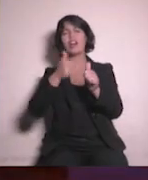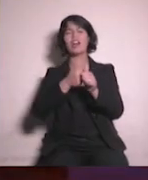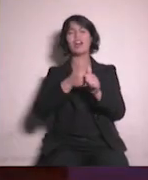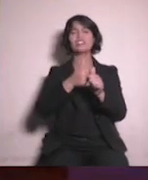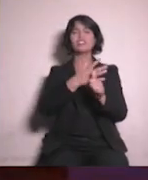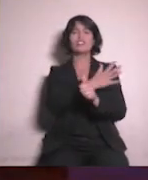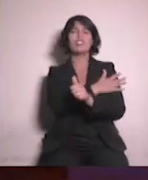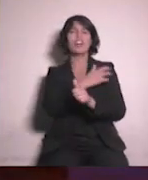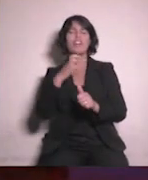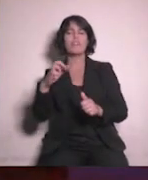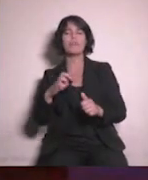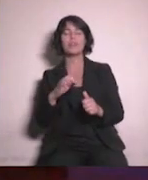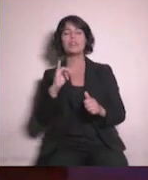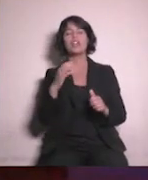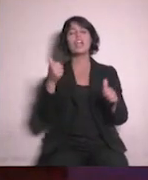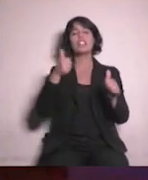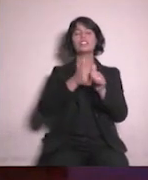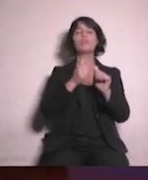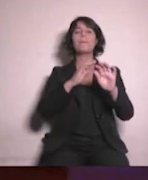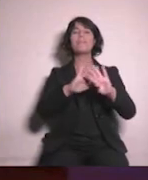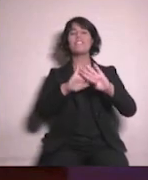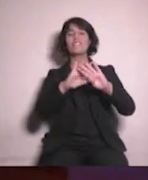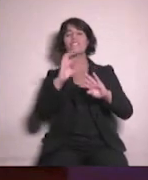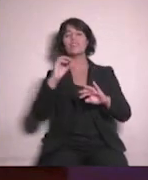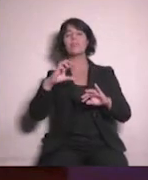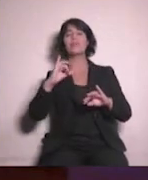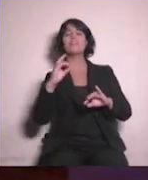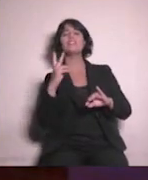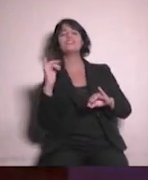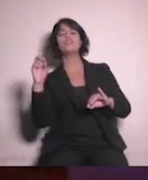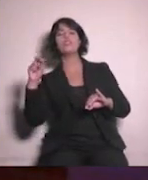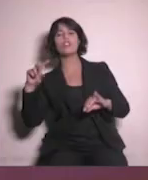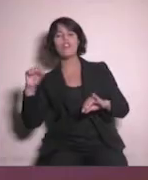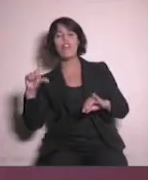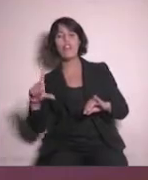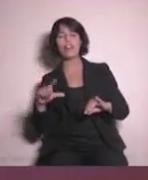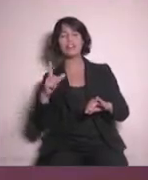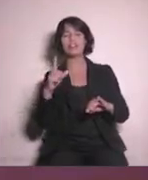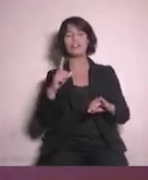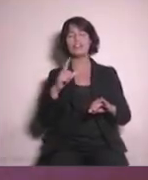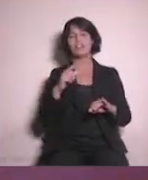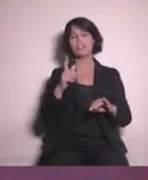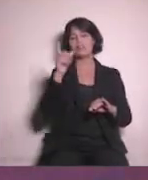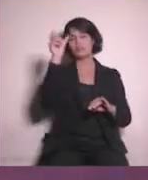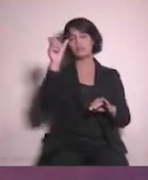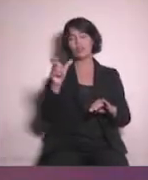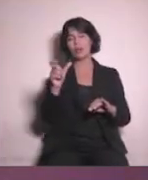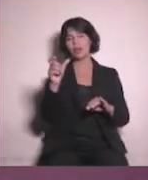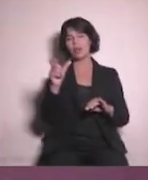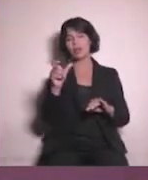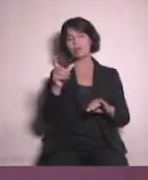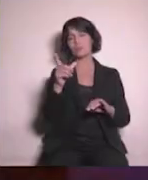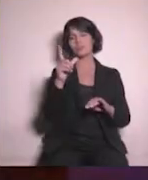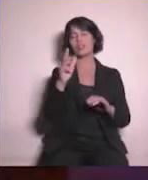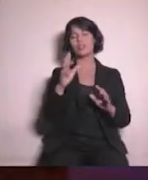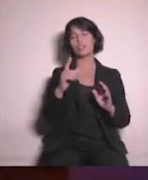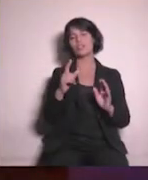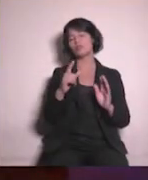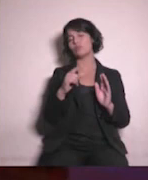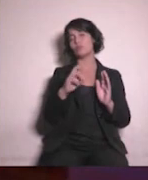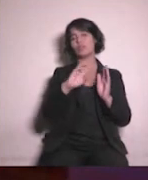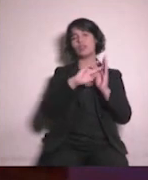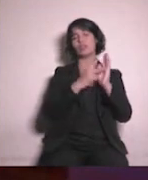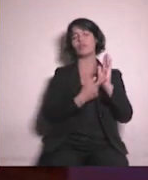Sí, el asesor previsional es una figura que apareció en el año 2008 con la reforma legal. Es una